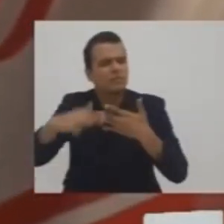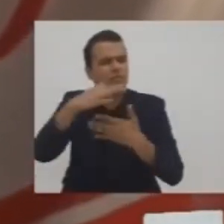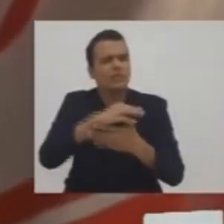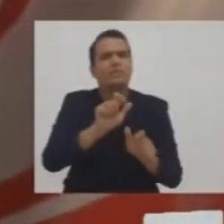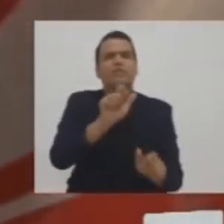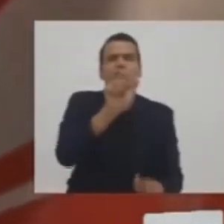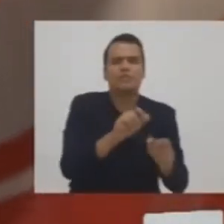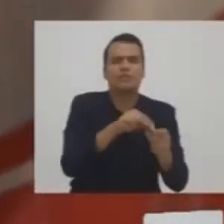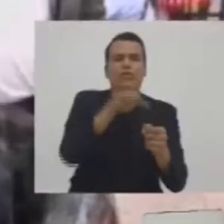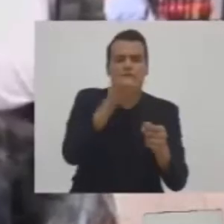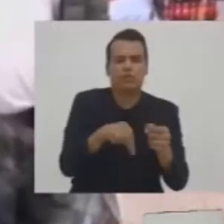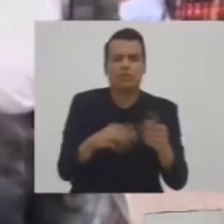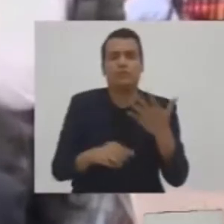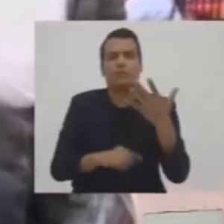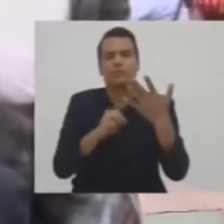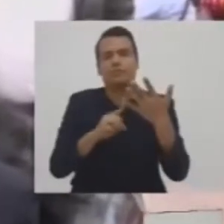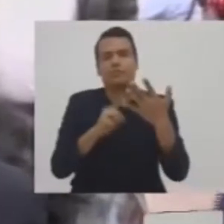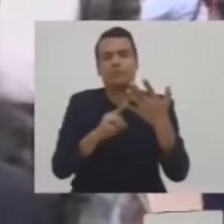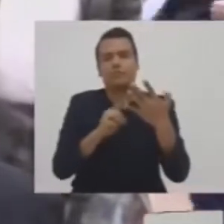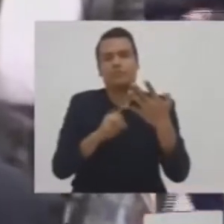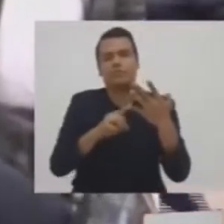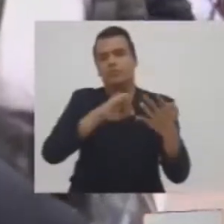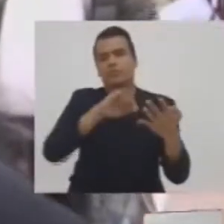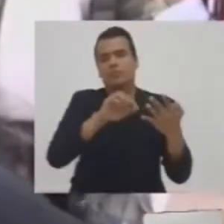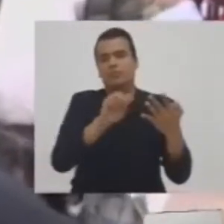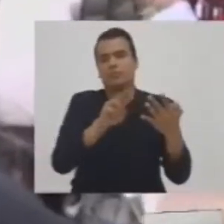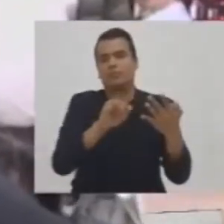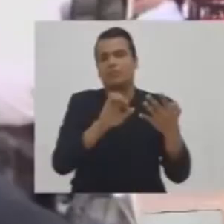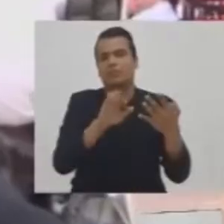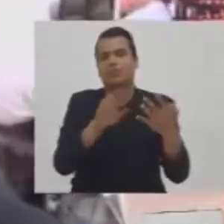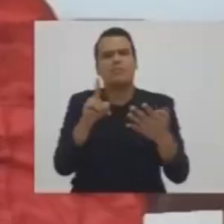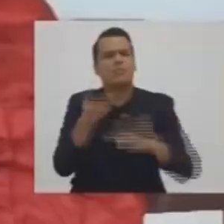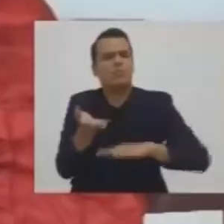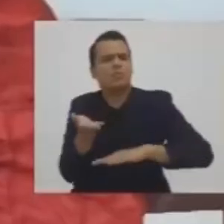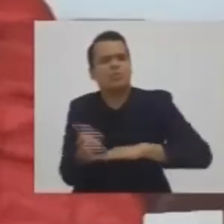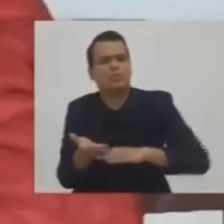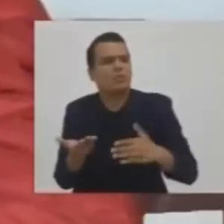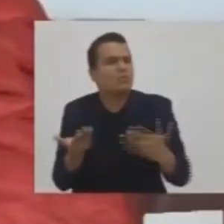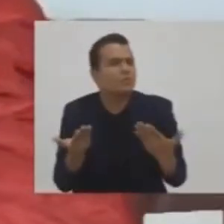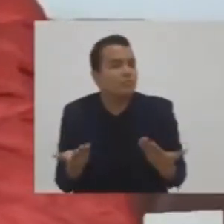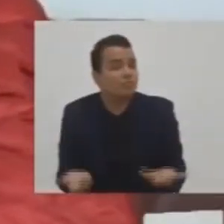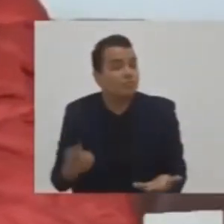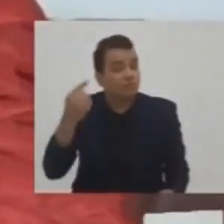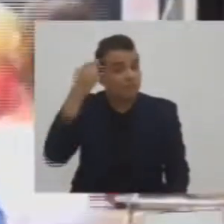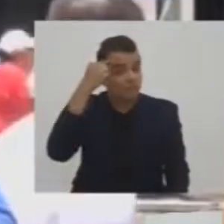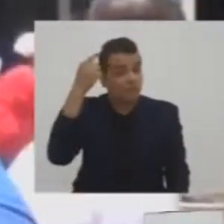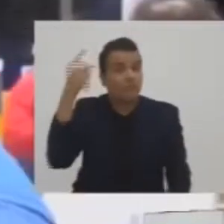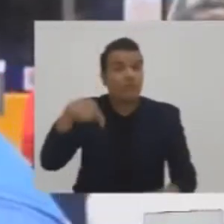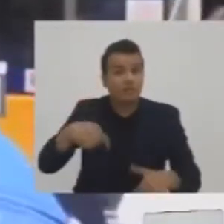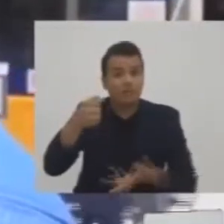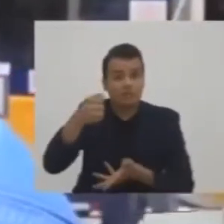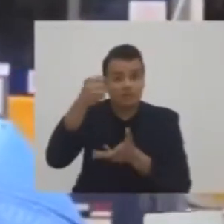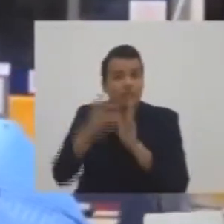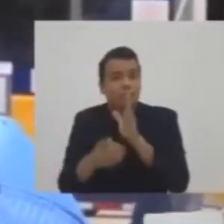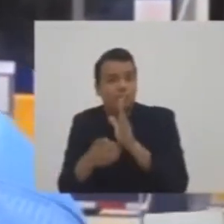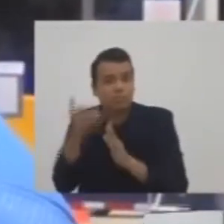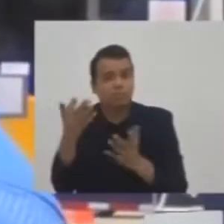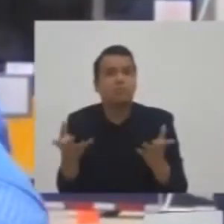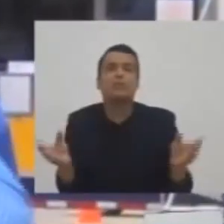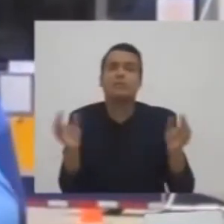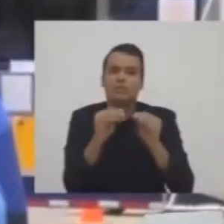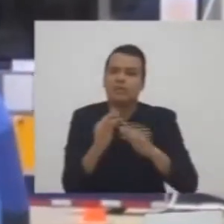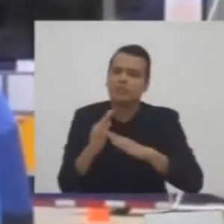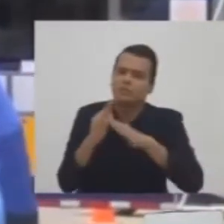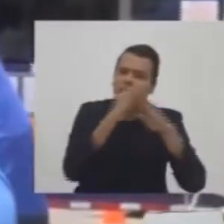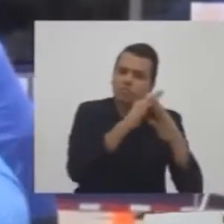centrado en la ciudadanía. Javier Tato Álvarez Montenegro, del Partido Liberal, en su propuesta de gobierno, destaca el desarrollo